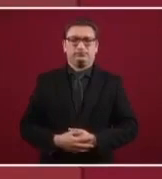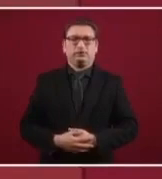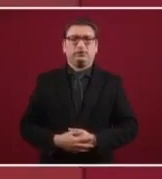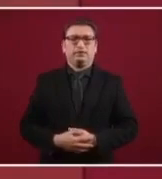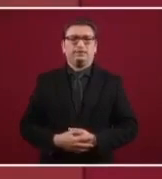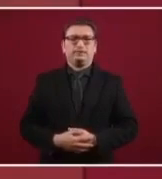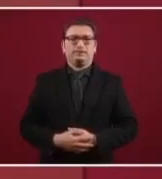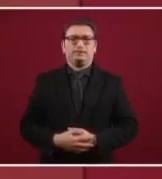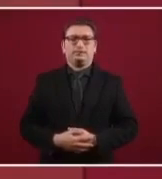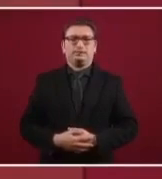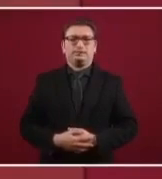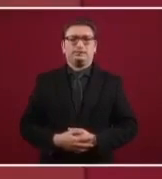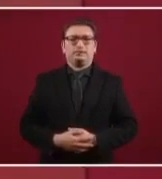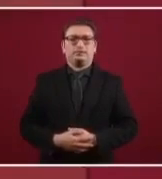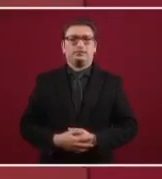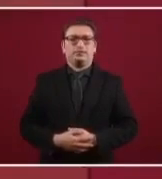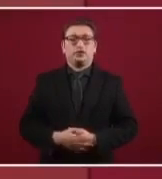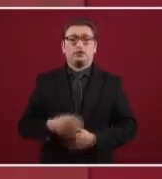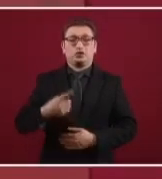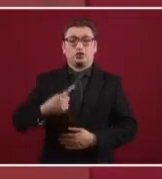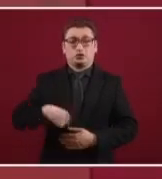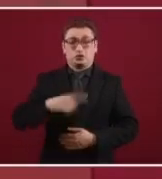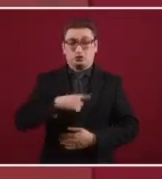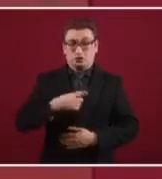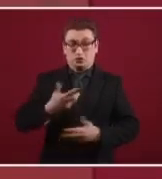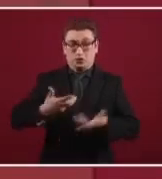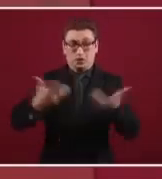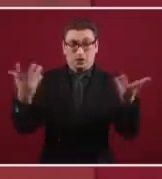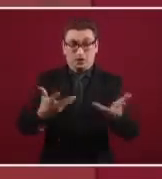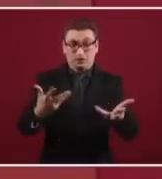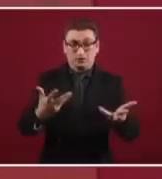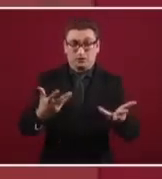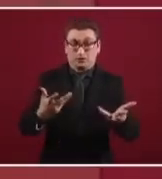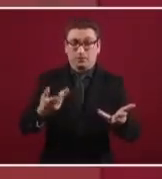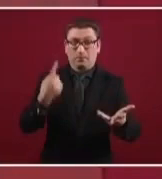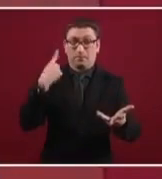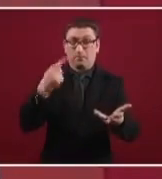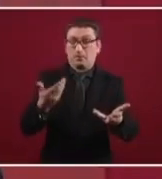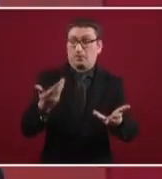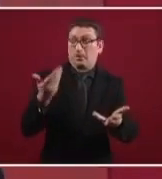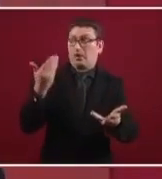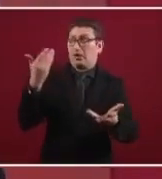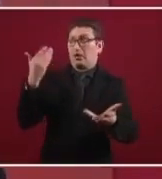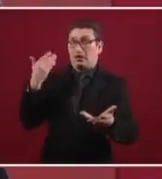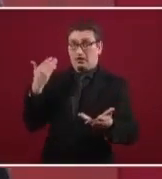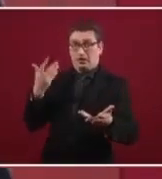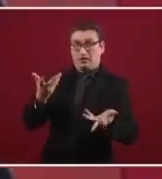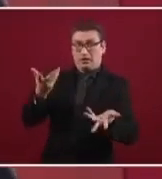que hacia atrás nada